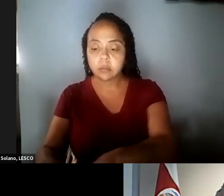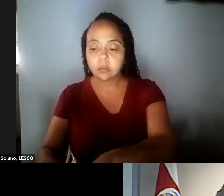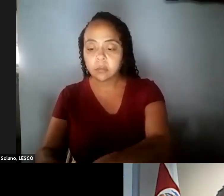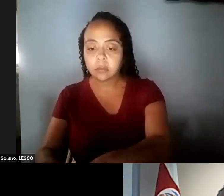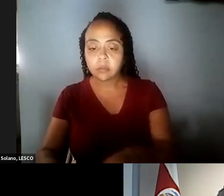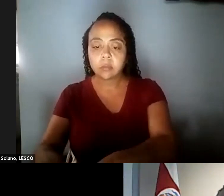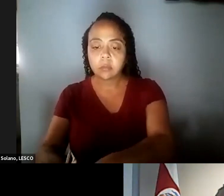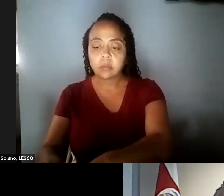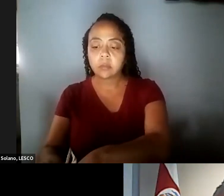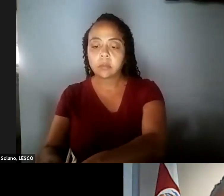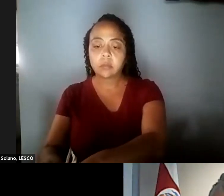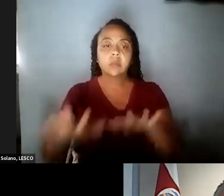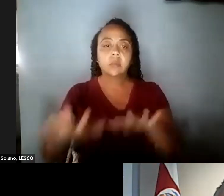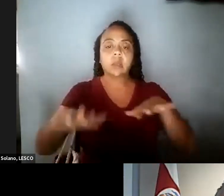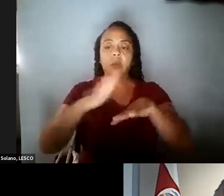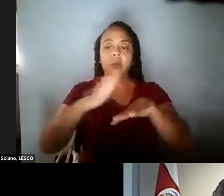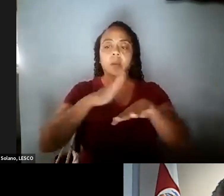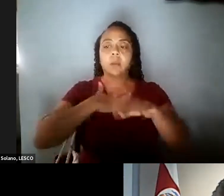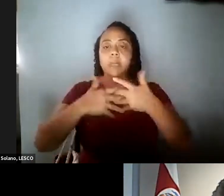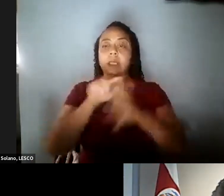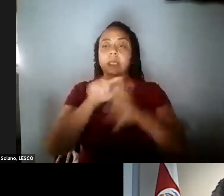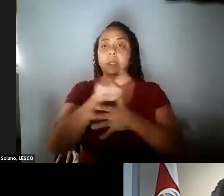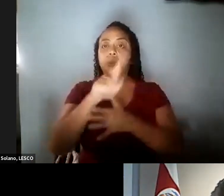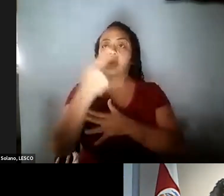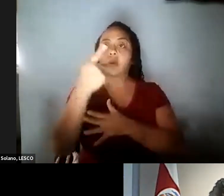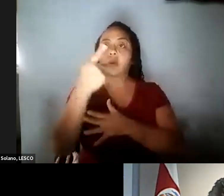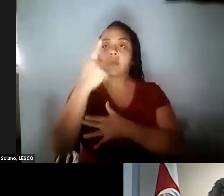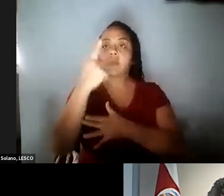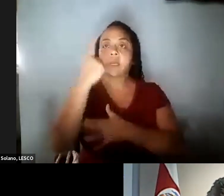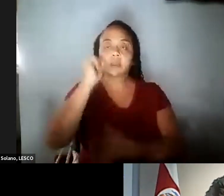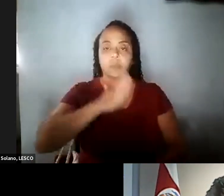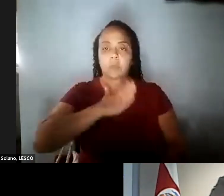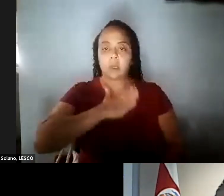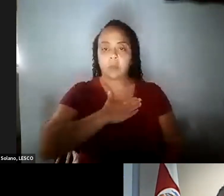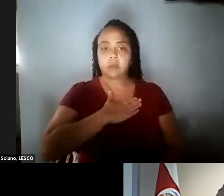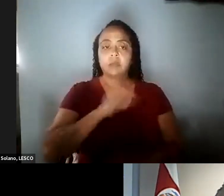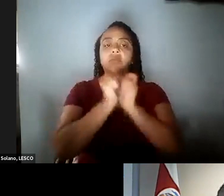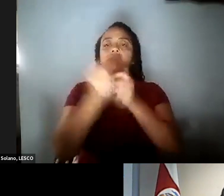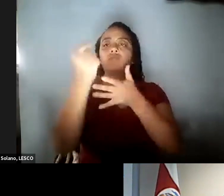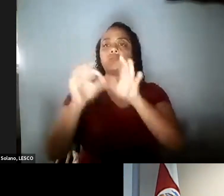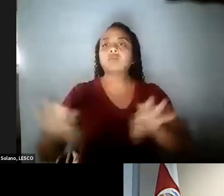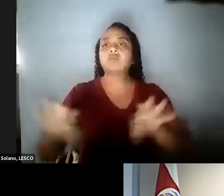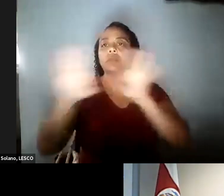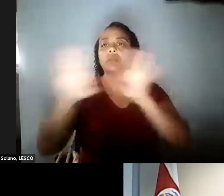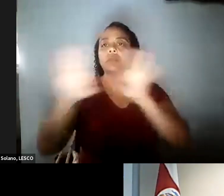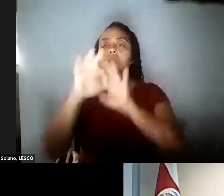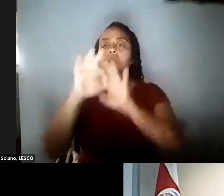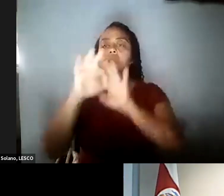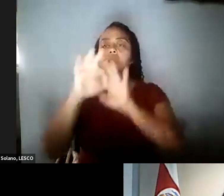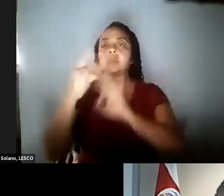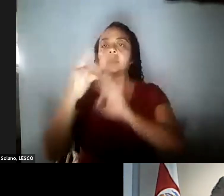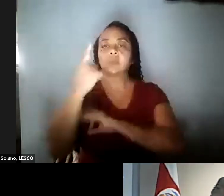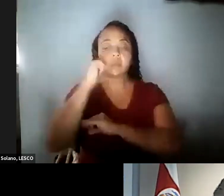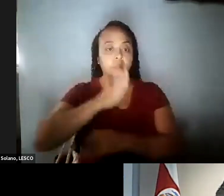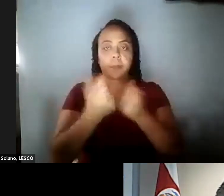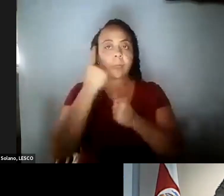empresa son riesgos para mí se convierte en un factor importantísimo de riesgo para mi proceso productivo para mi